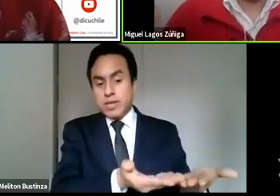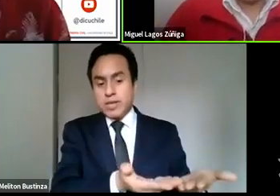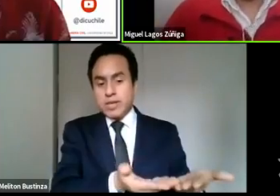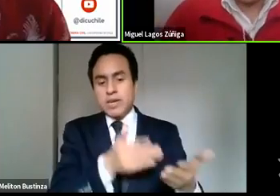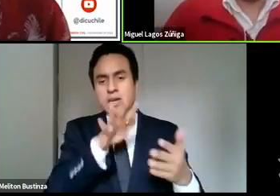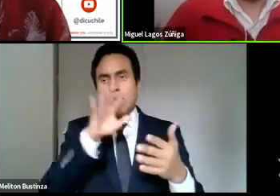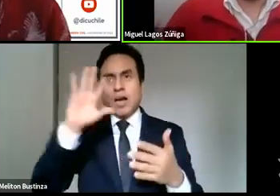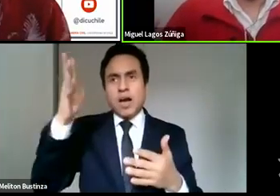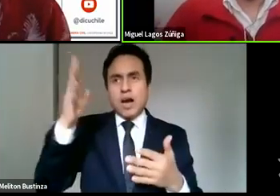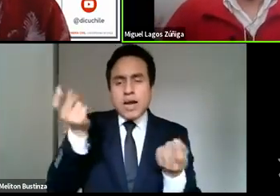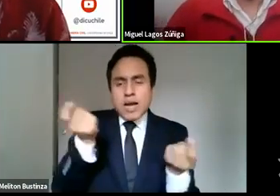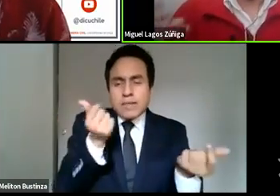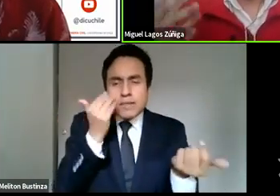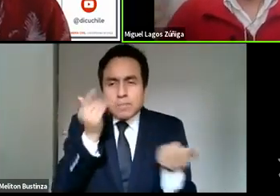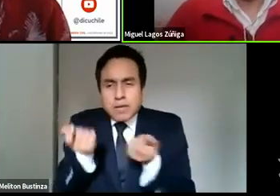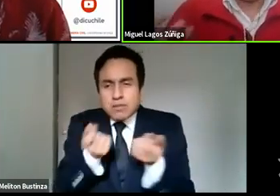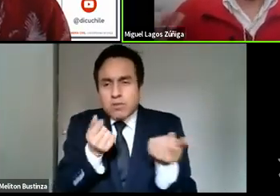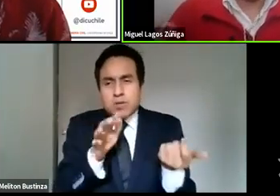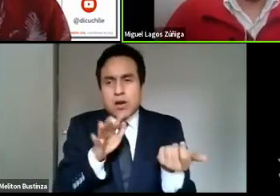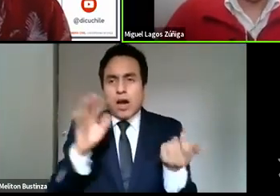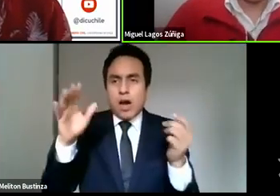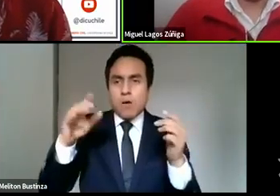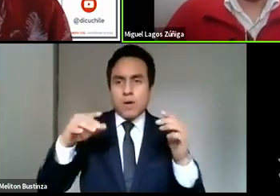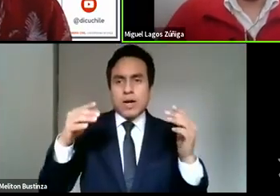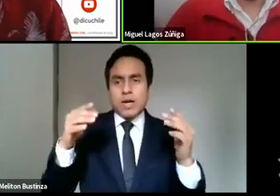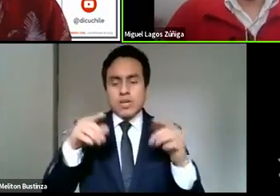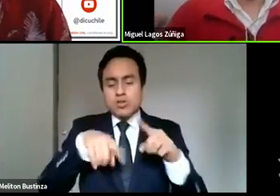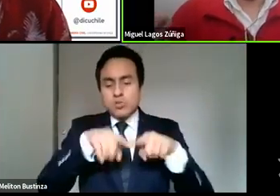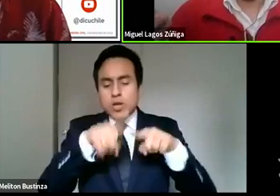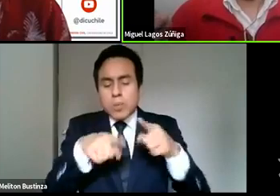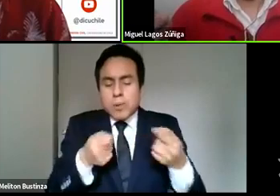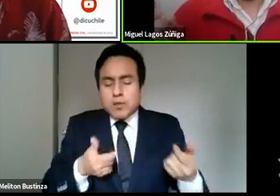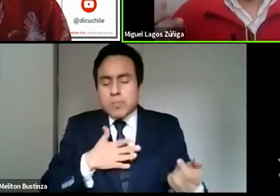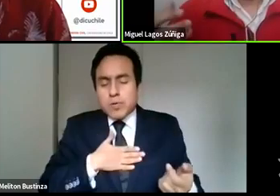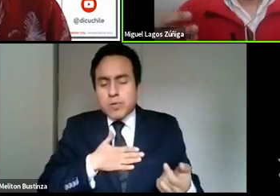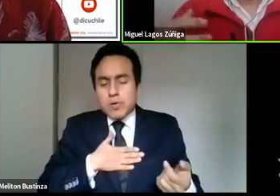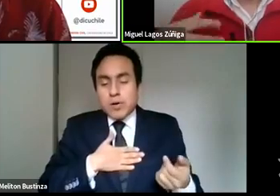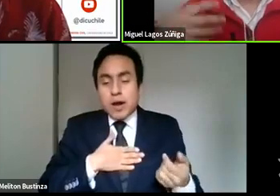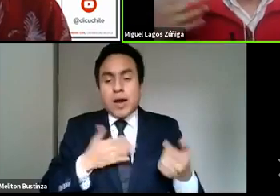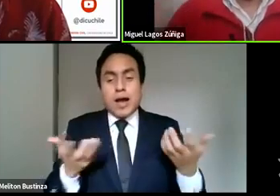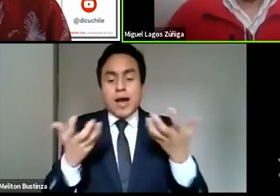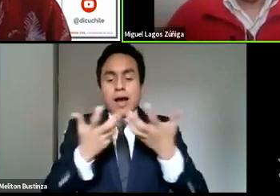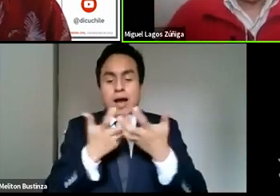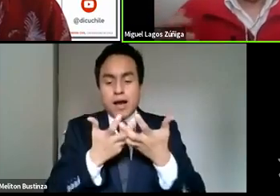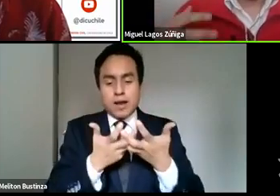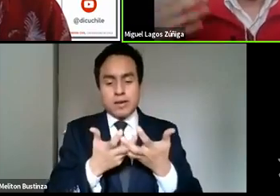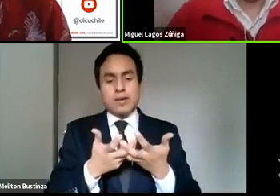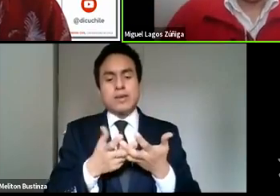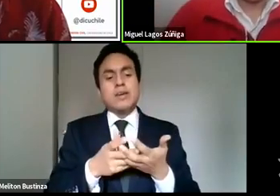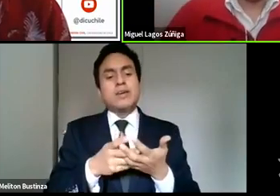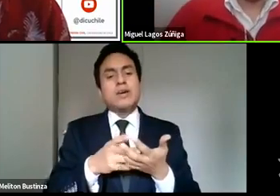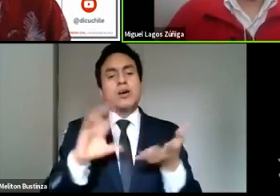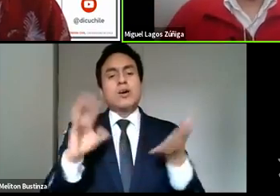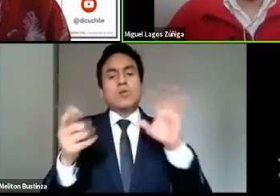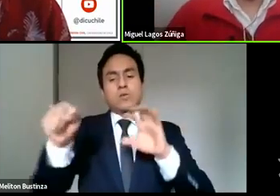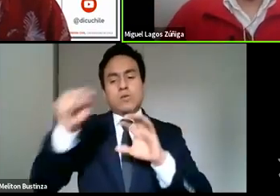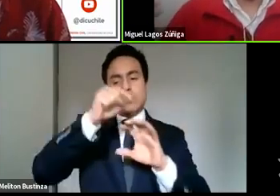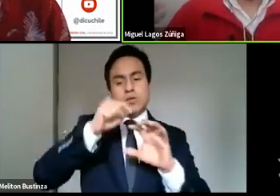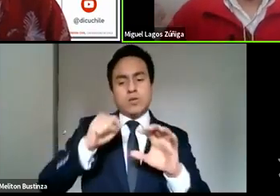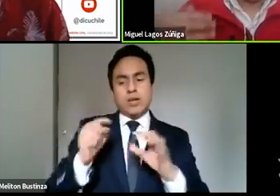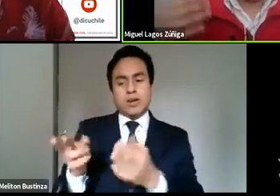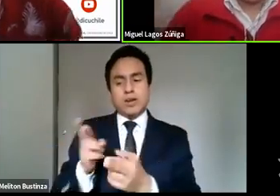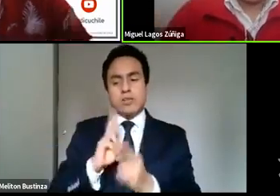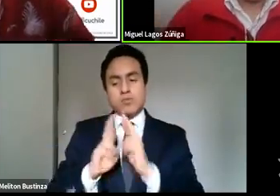hidroclima parecido al mío y tiene condiciones de suelos parecidas a las mías. Entonces, en ese sentido, la regionalización o la globalización de nuestros